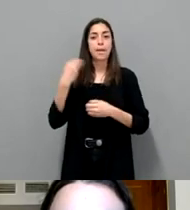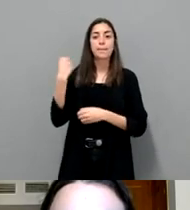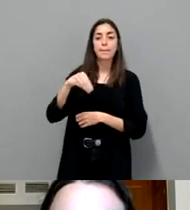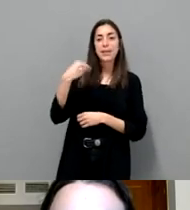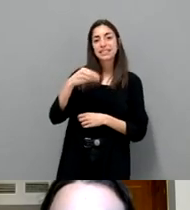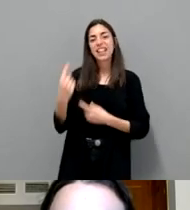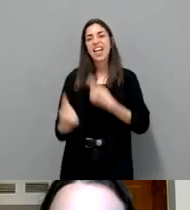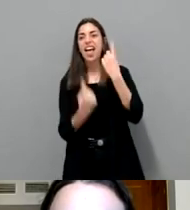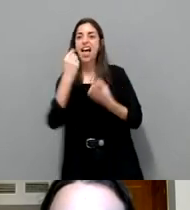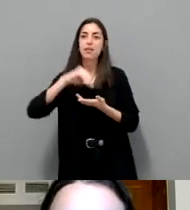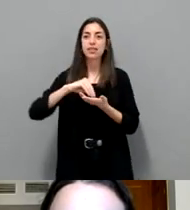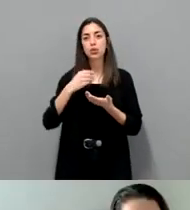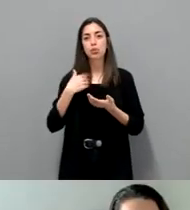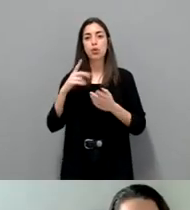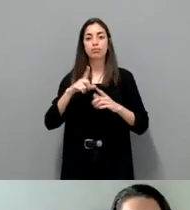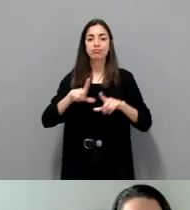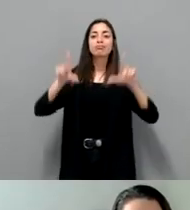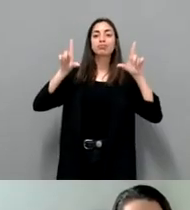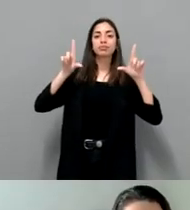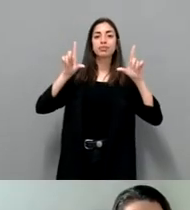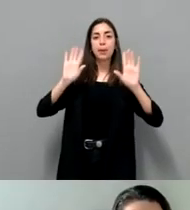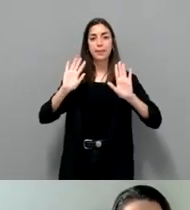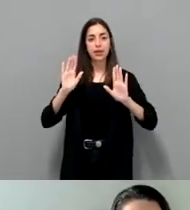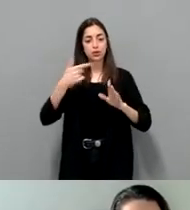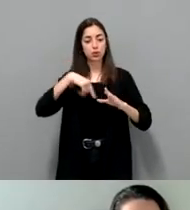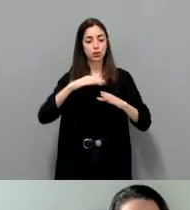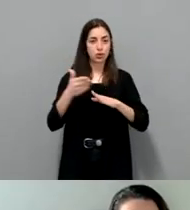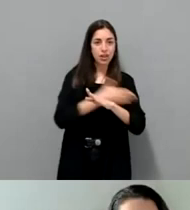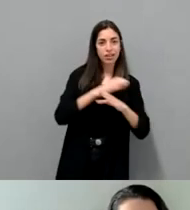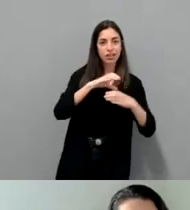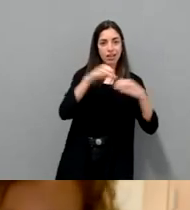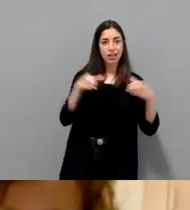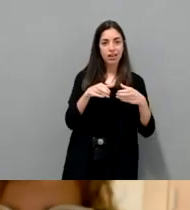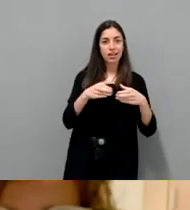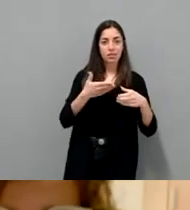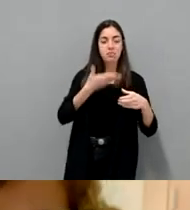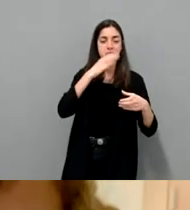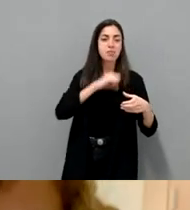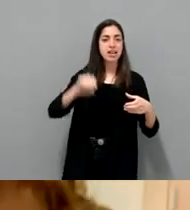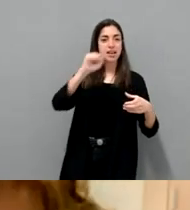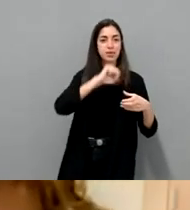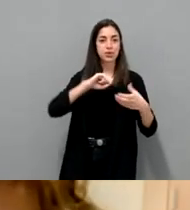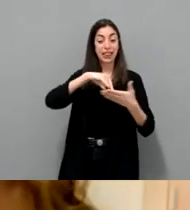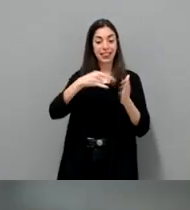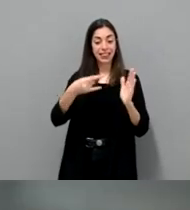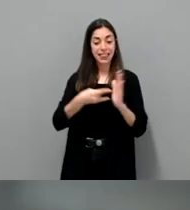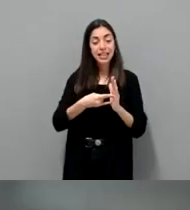un poco la cara visible, pero contamos con equipos extraordinarios, como os decía, tanto técnicos